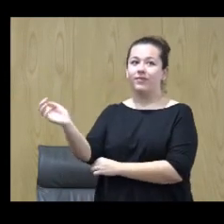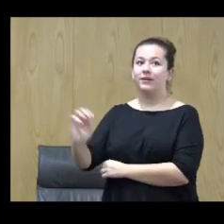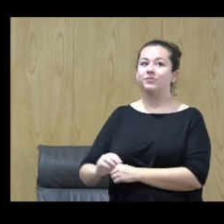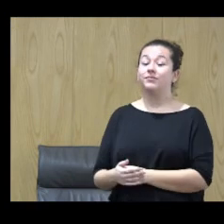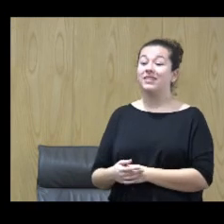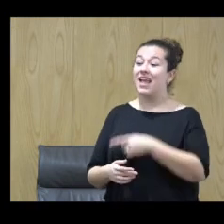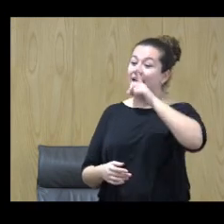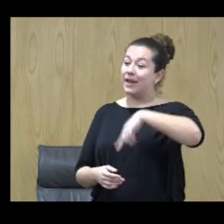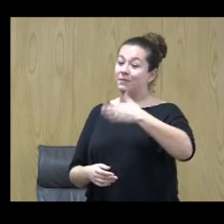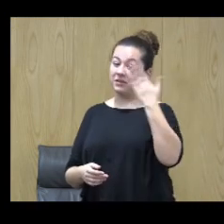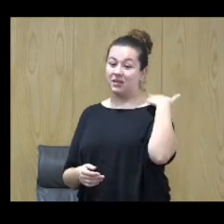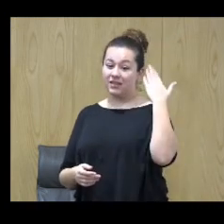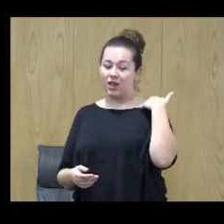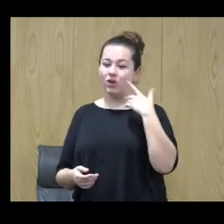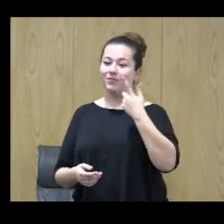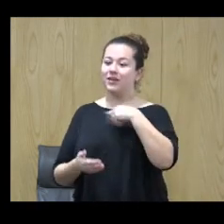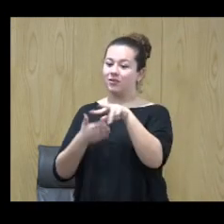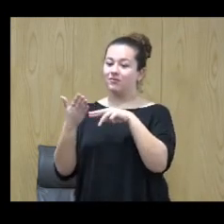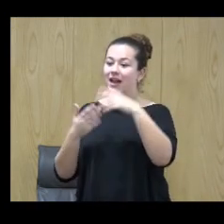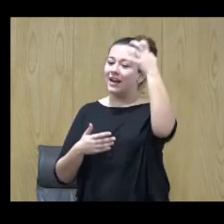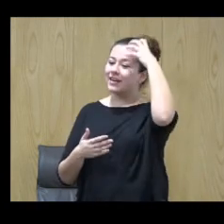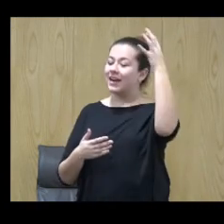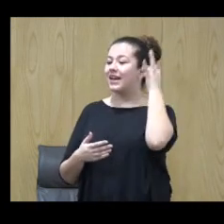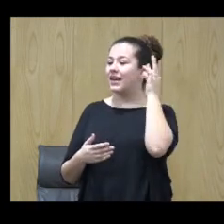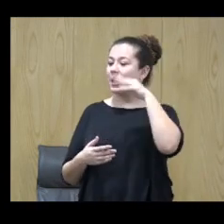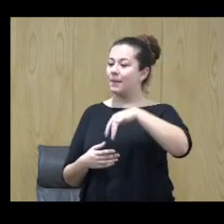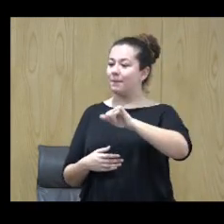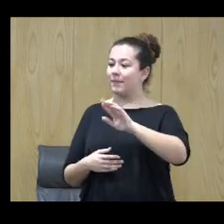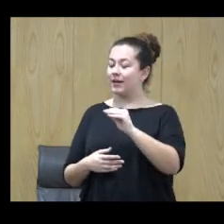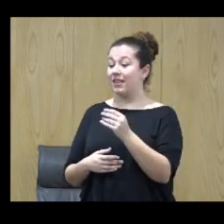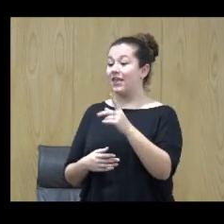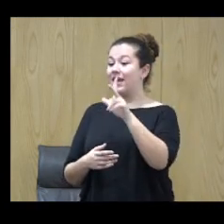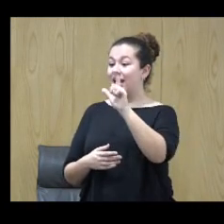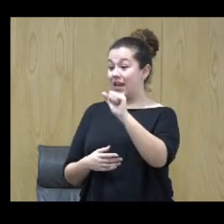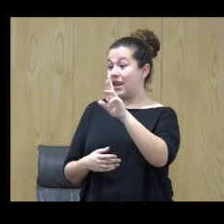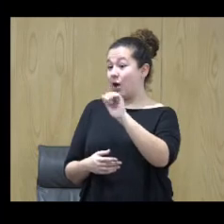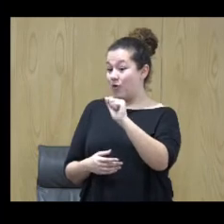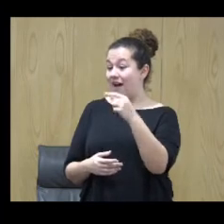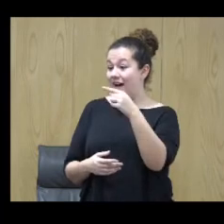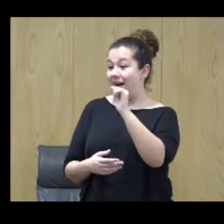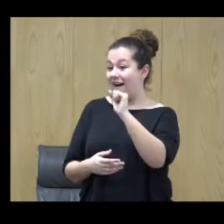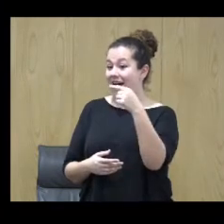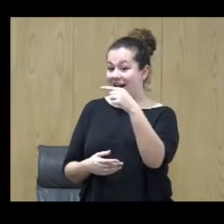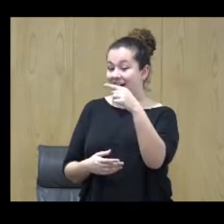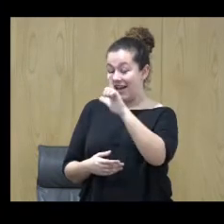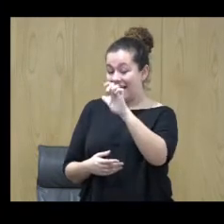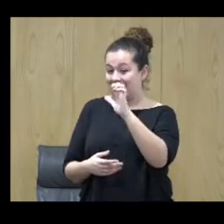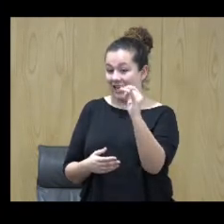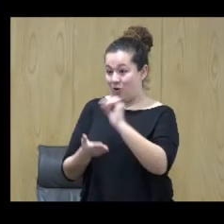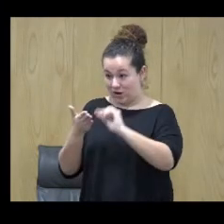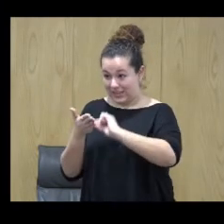el mes pasado estuvimos leyendo La Reina Mab, de Laura Gallego. Y una de las cosas que estamos haciendo